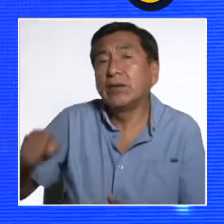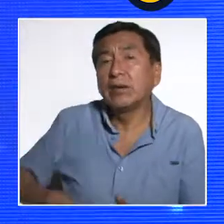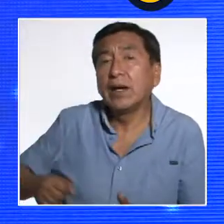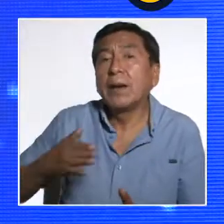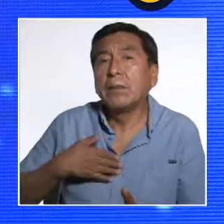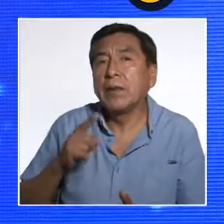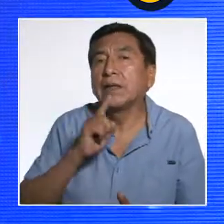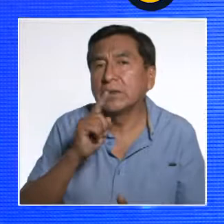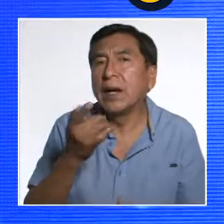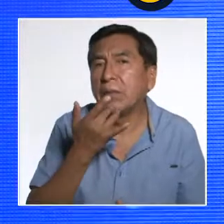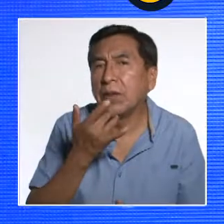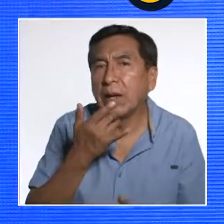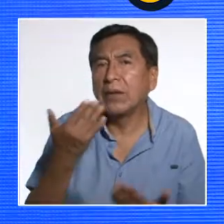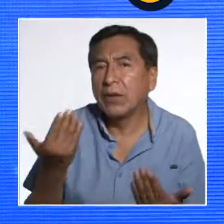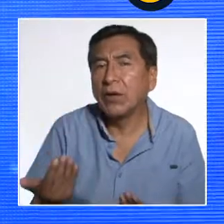me está probando hoy